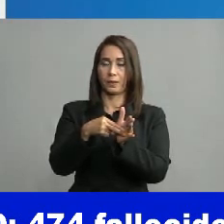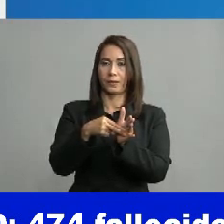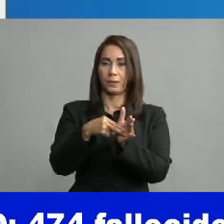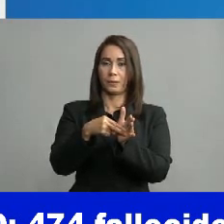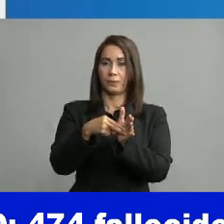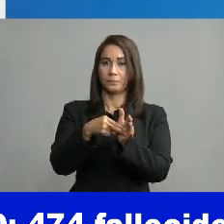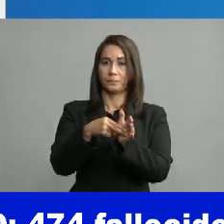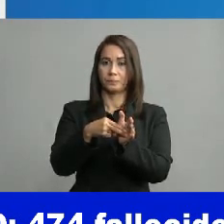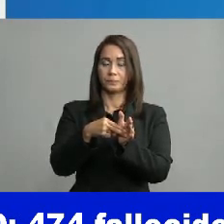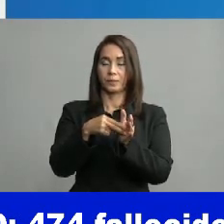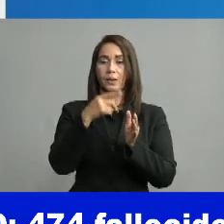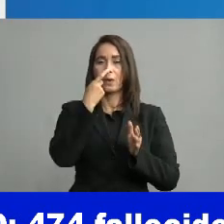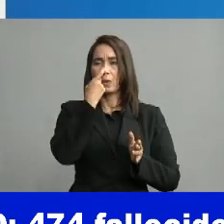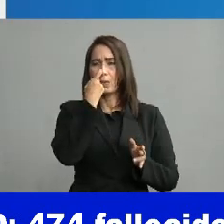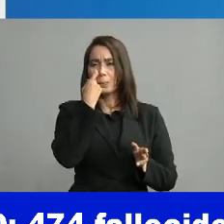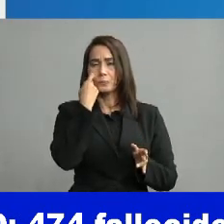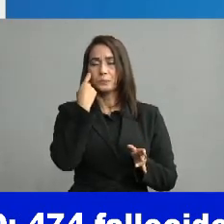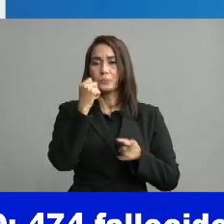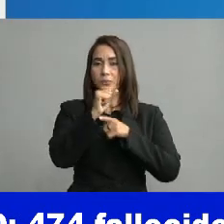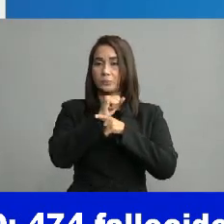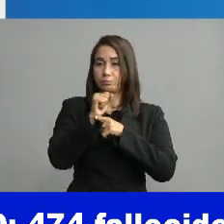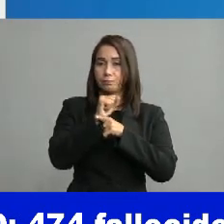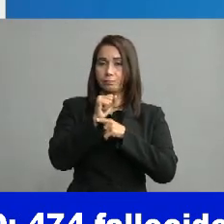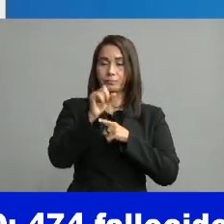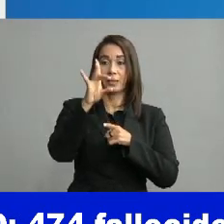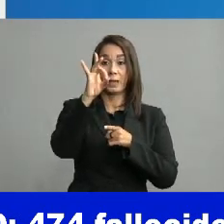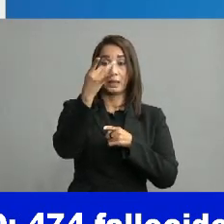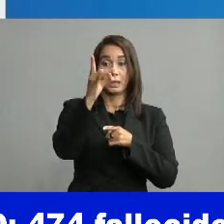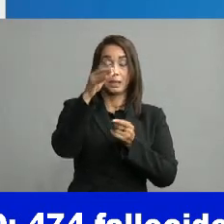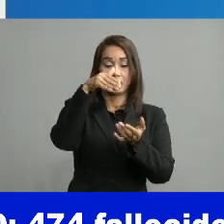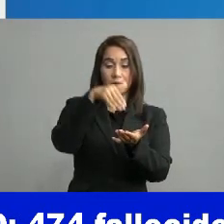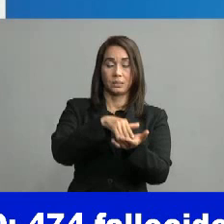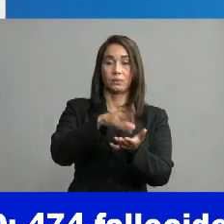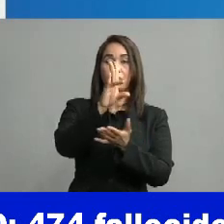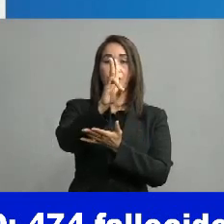El número de muestras procesadas,